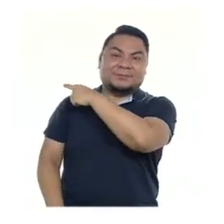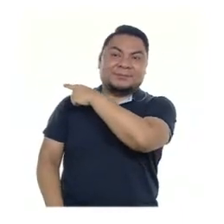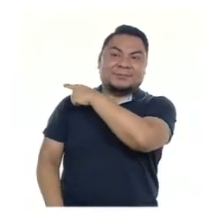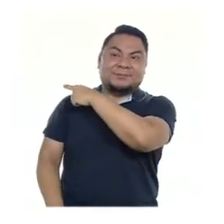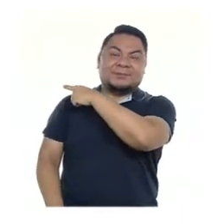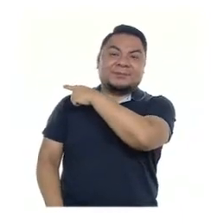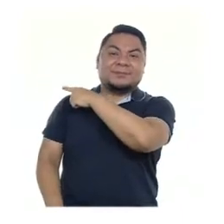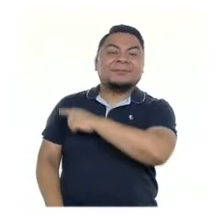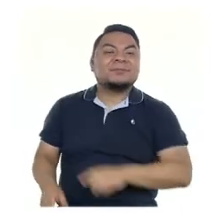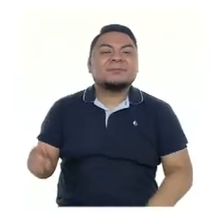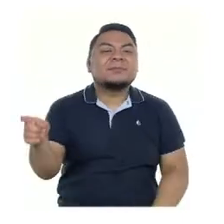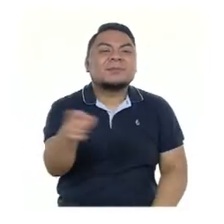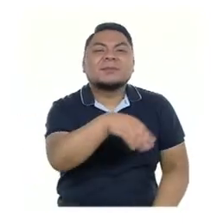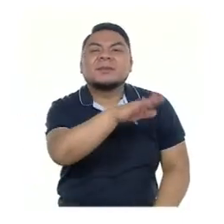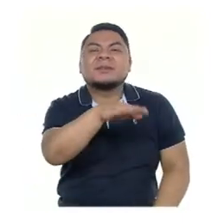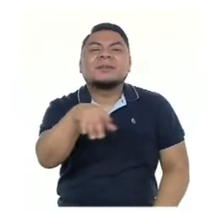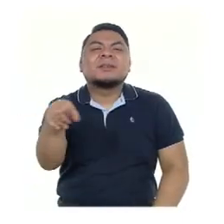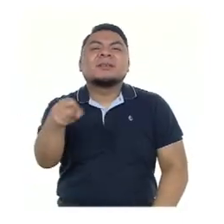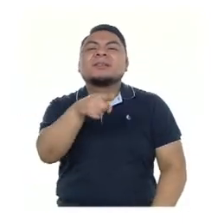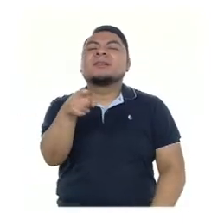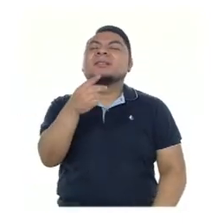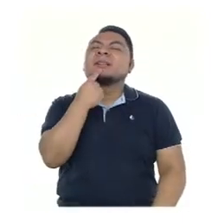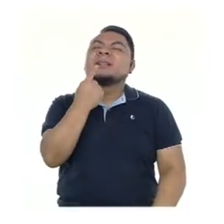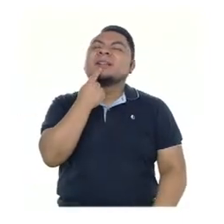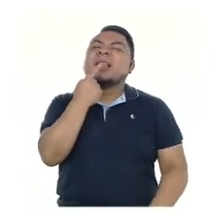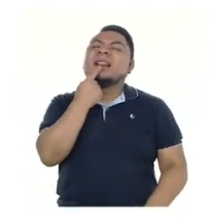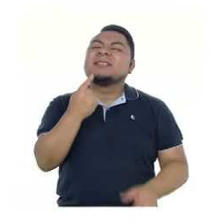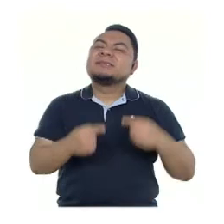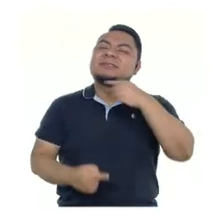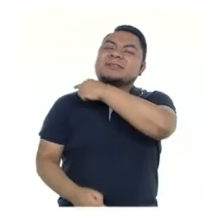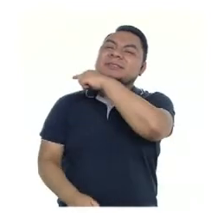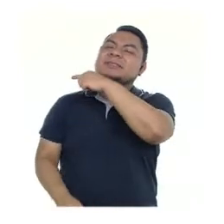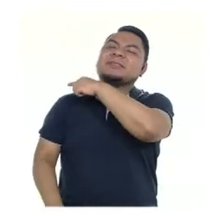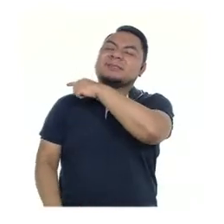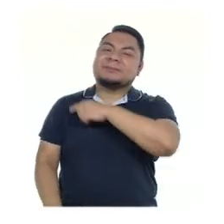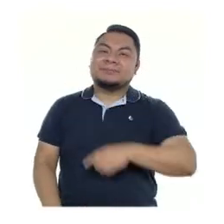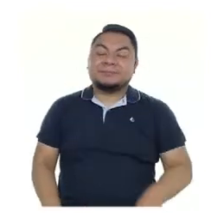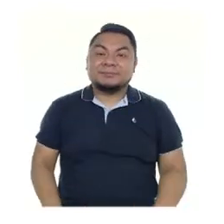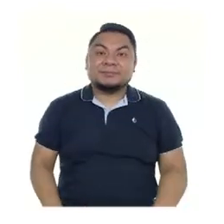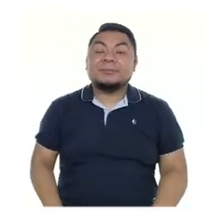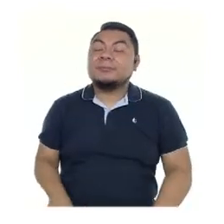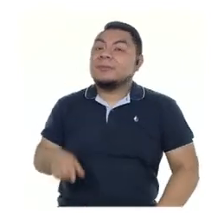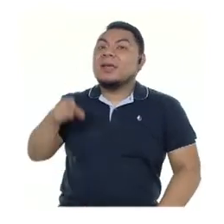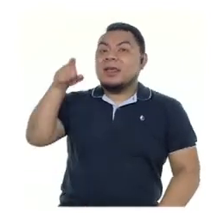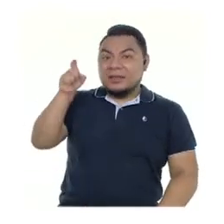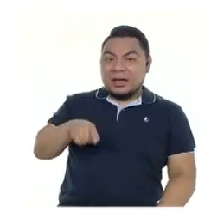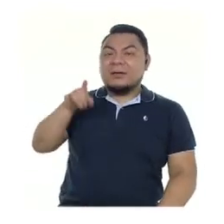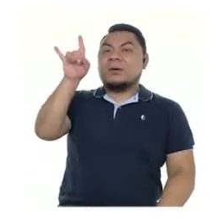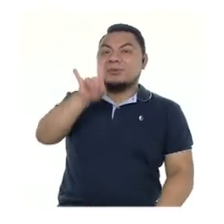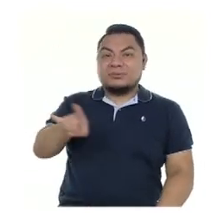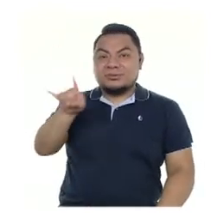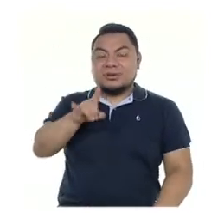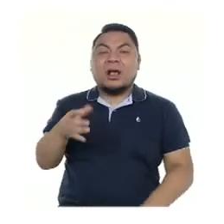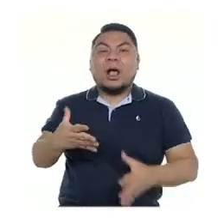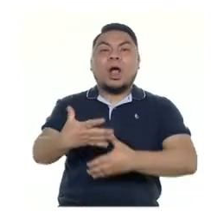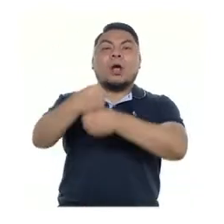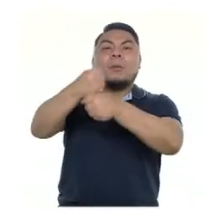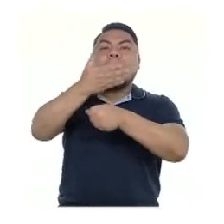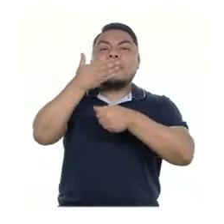Niñas y niños, ¿qué creen que dice este afiche? Que se deben usar bolsas de tela.